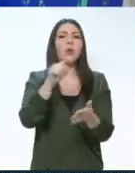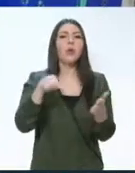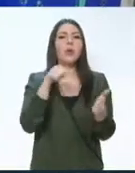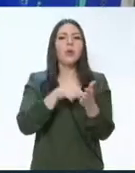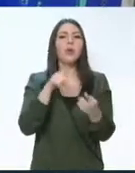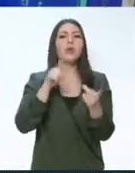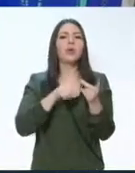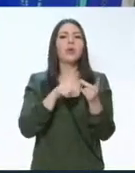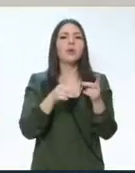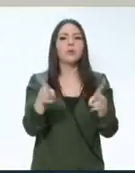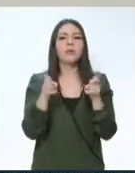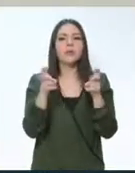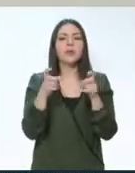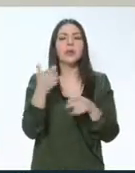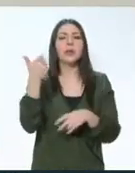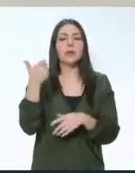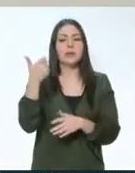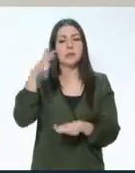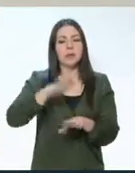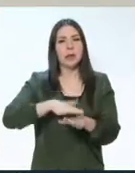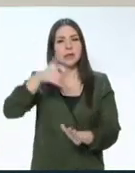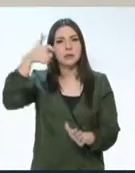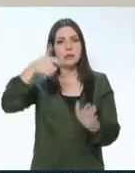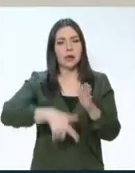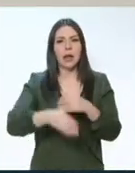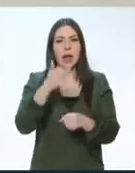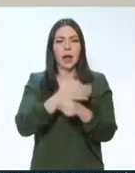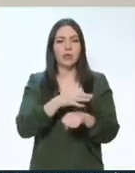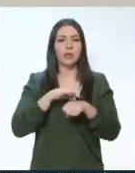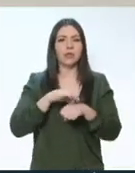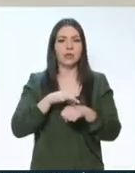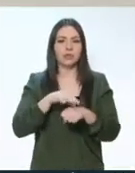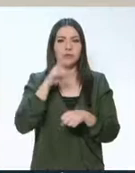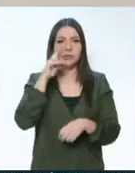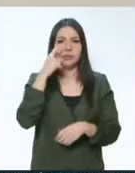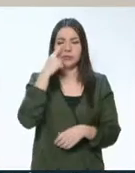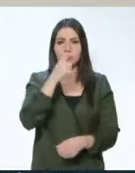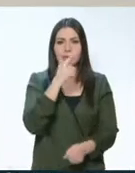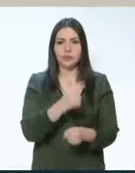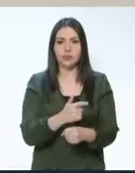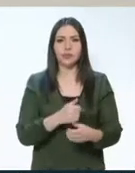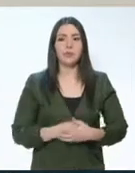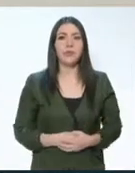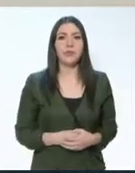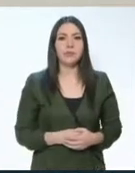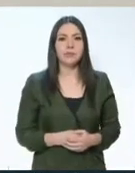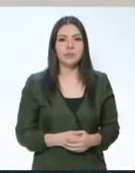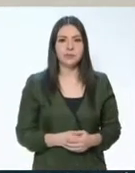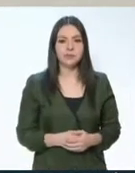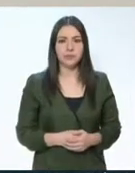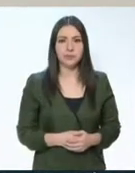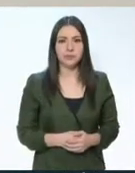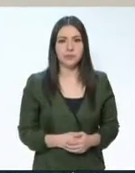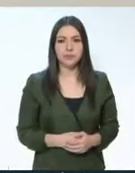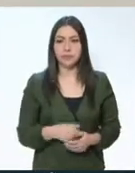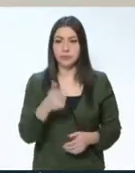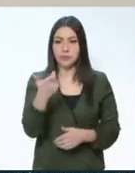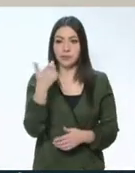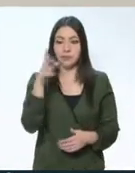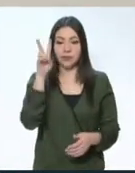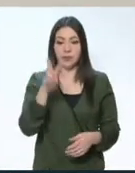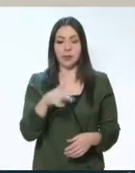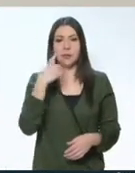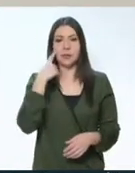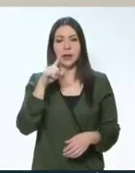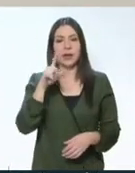con costos mínimos. El costo general para la dimensión del problema puede tener